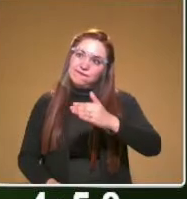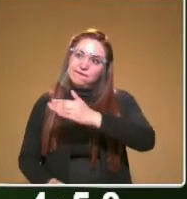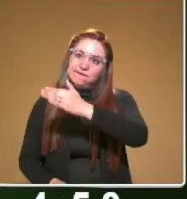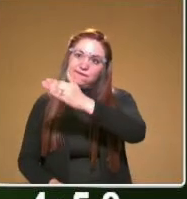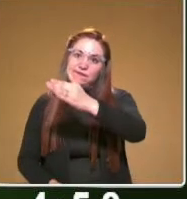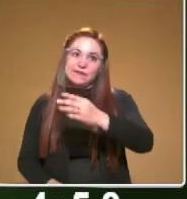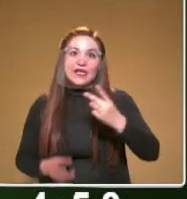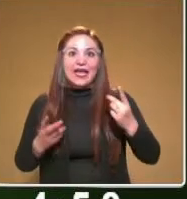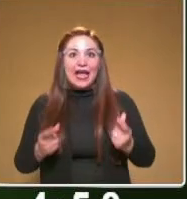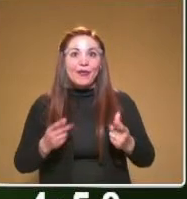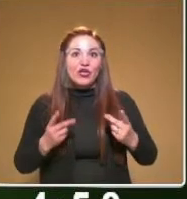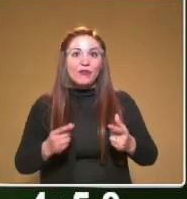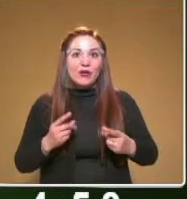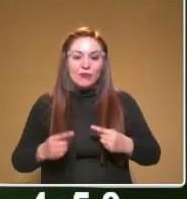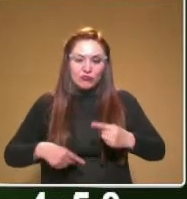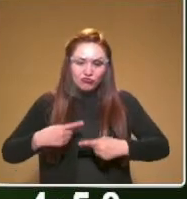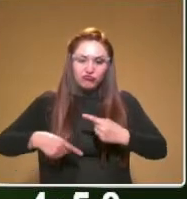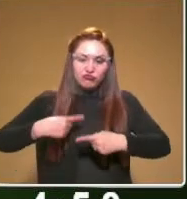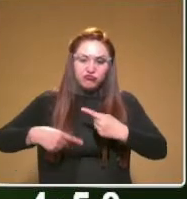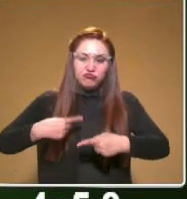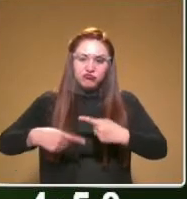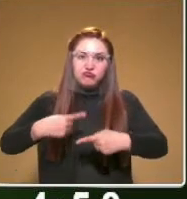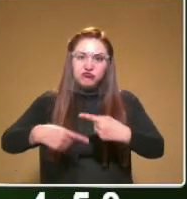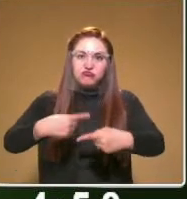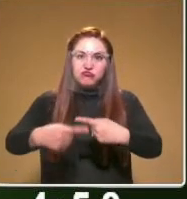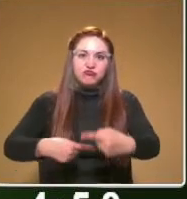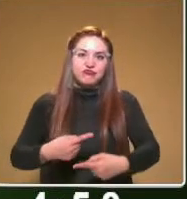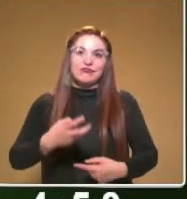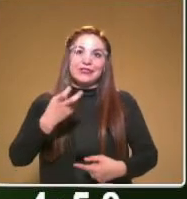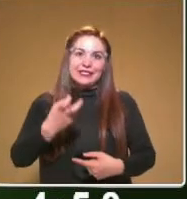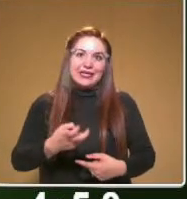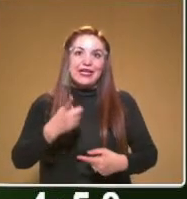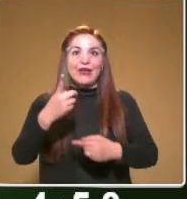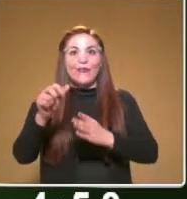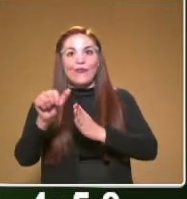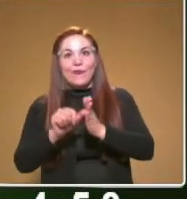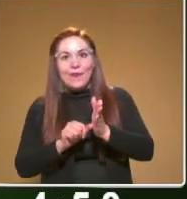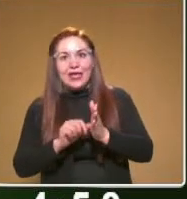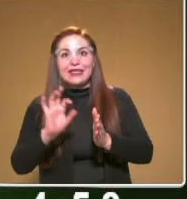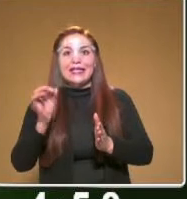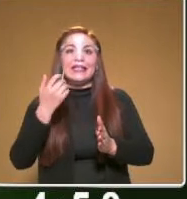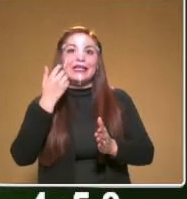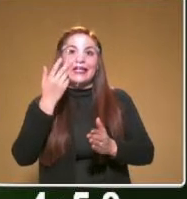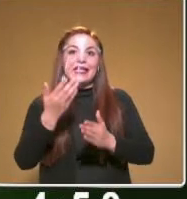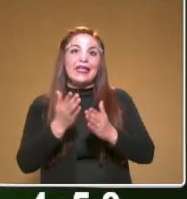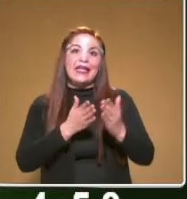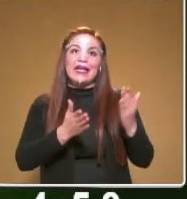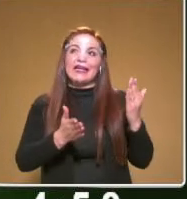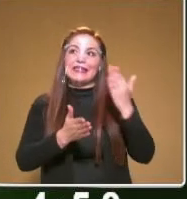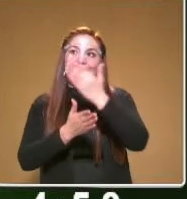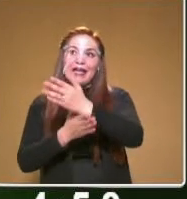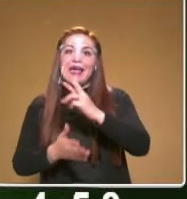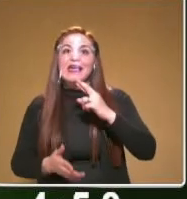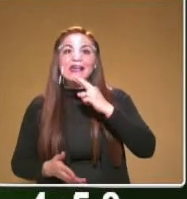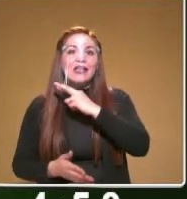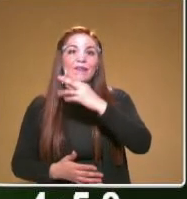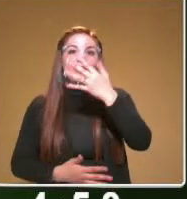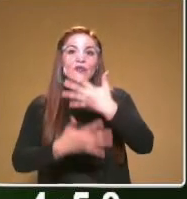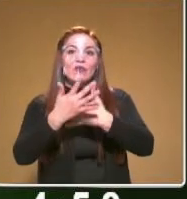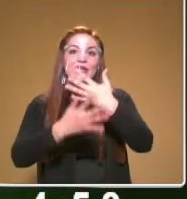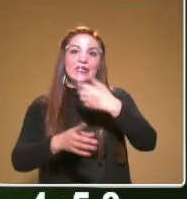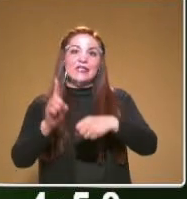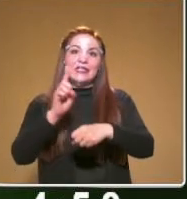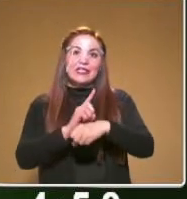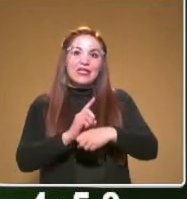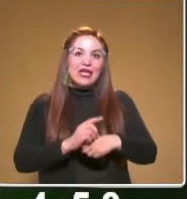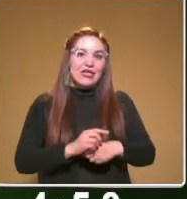que apresurar la velocidad del barco. Y a lo mejor en vez de llegar en un mes, él quería llegar en 15 días, para él demostrarle a todo el mundo